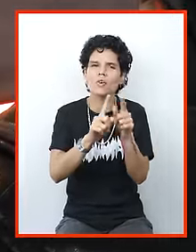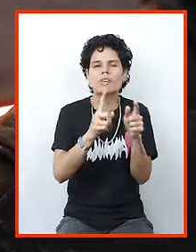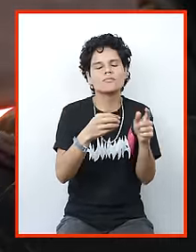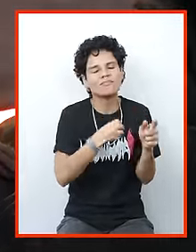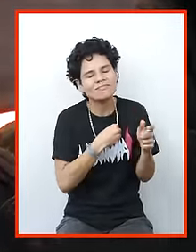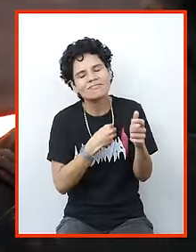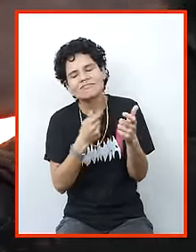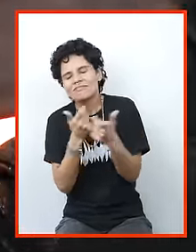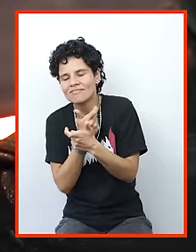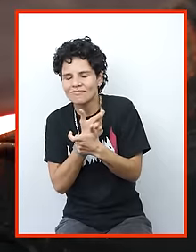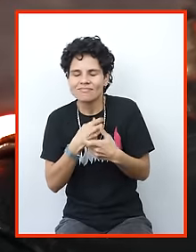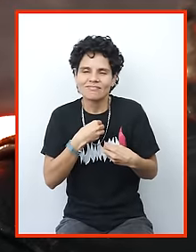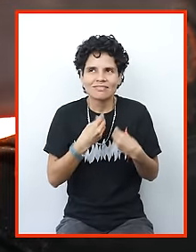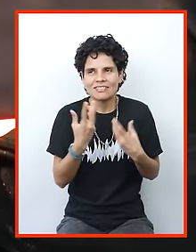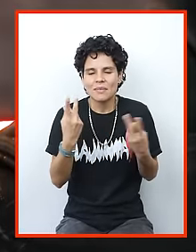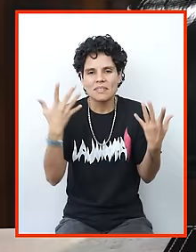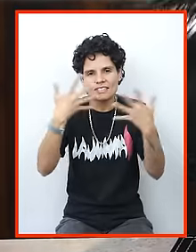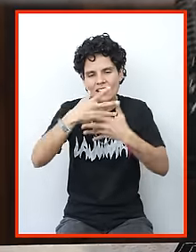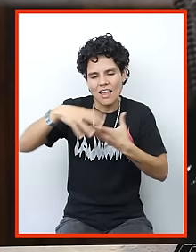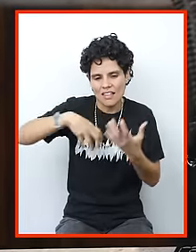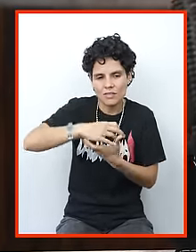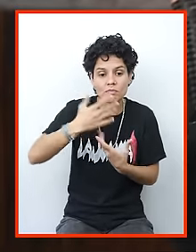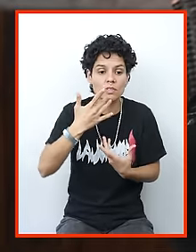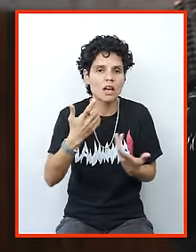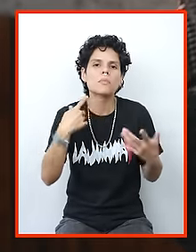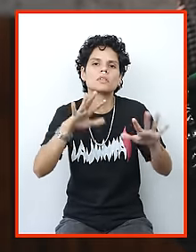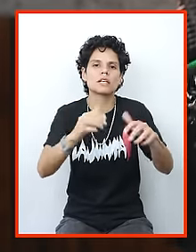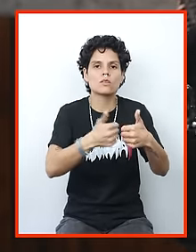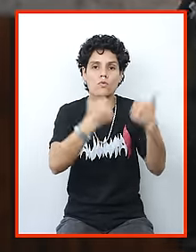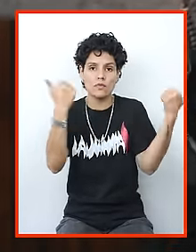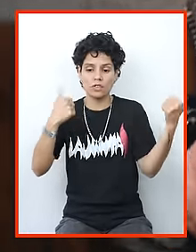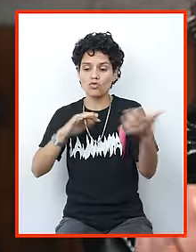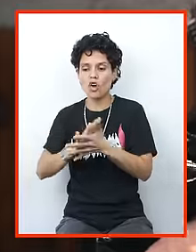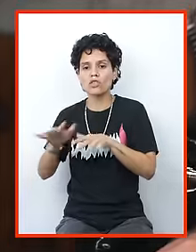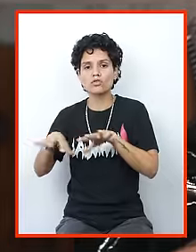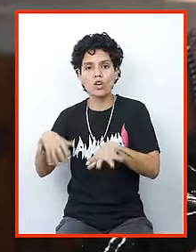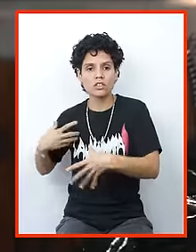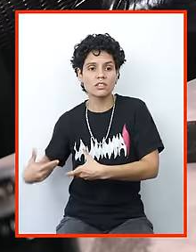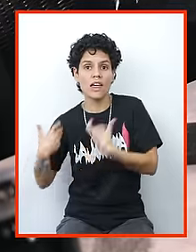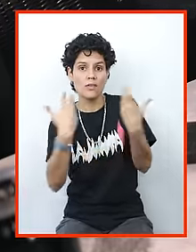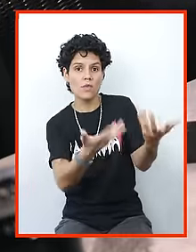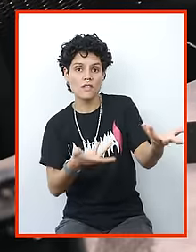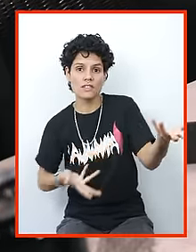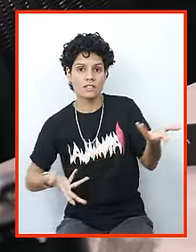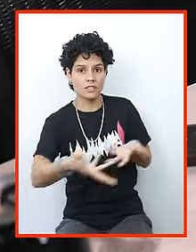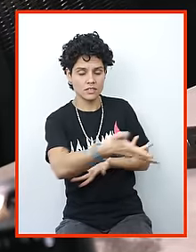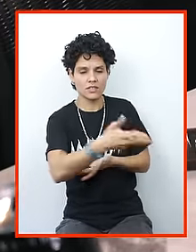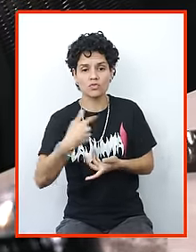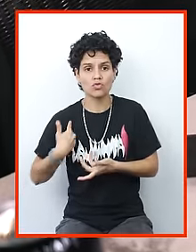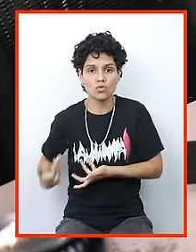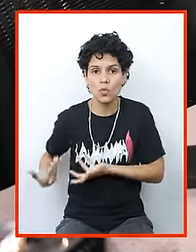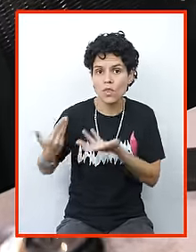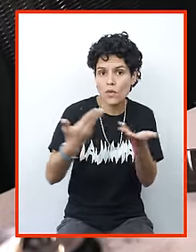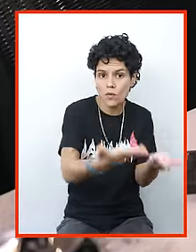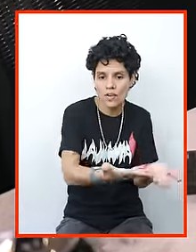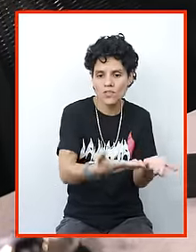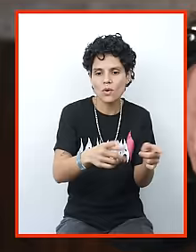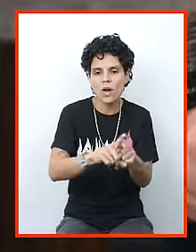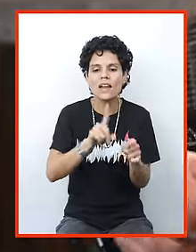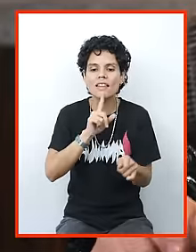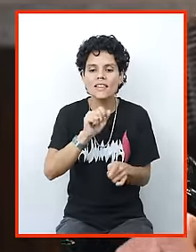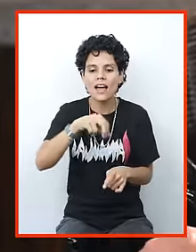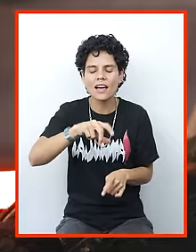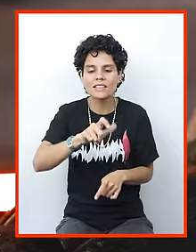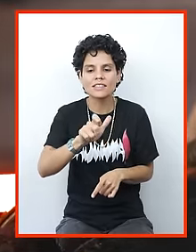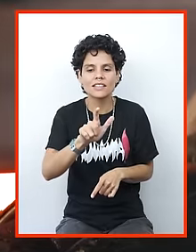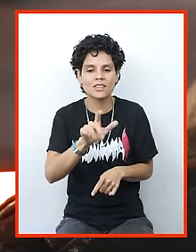mis cosas, o llévate esto que me recuerda ya, a ti. Ya, pero o sea, en la ruptura te devuelvo las cosas, pero es que tú le pasáis, le devuelve